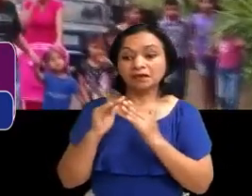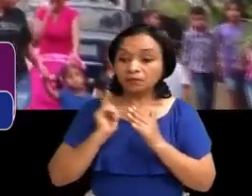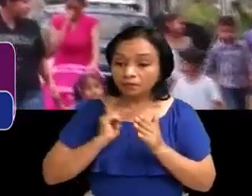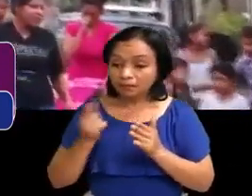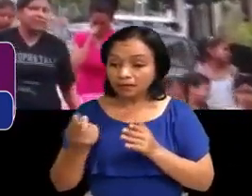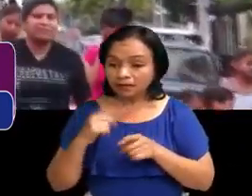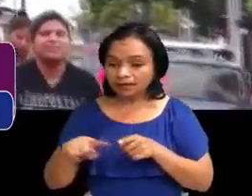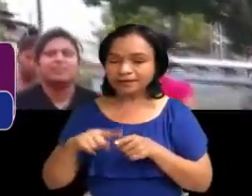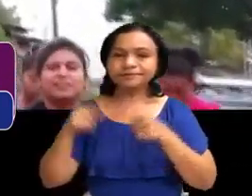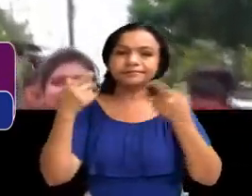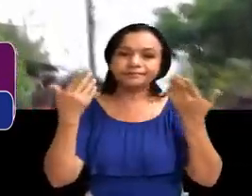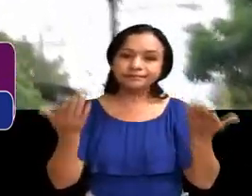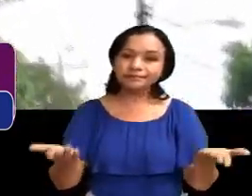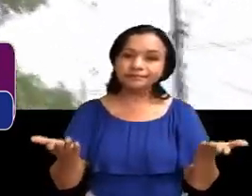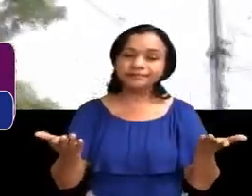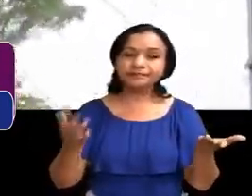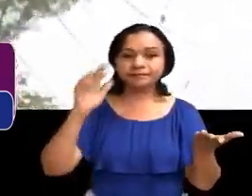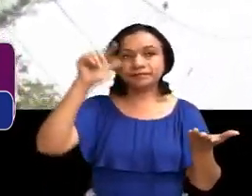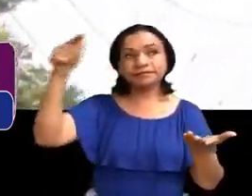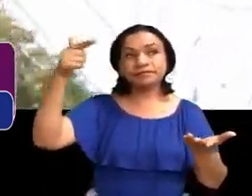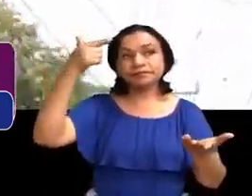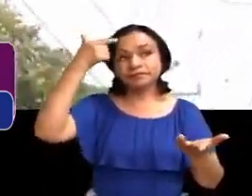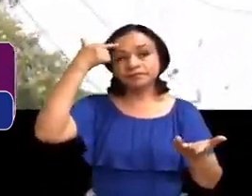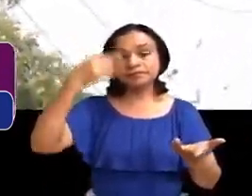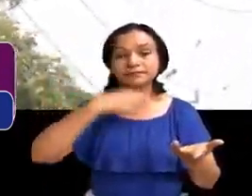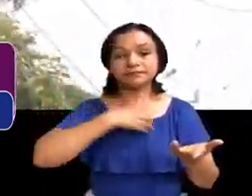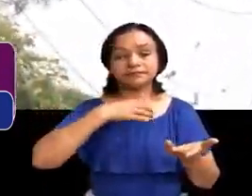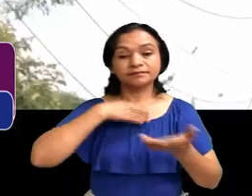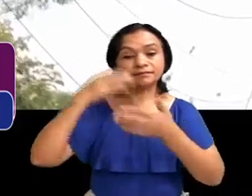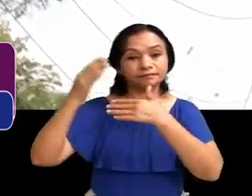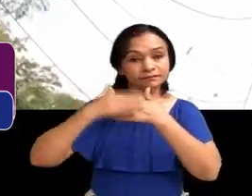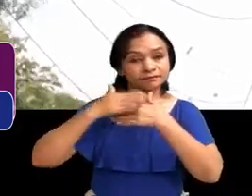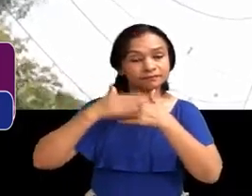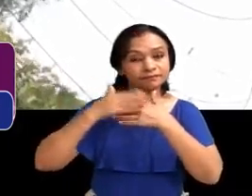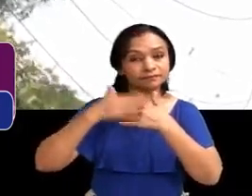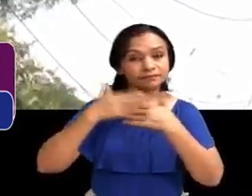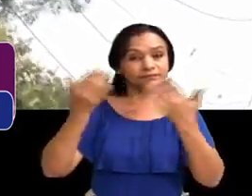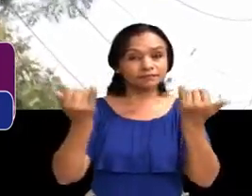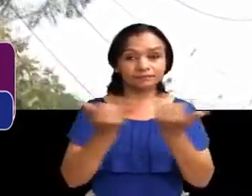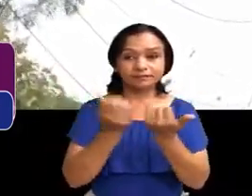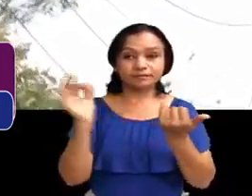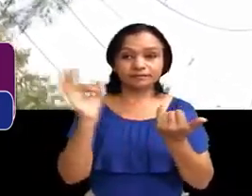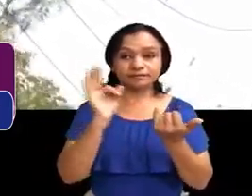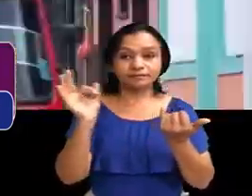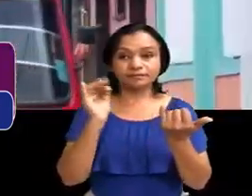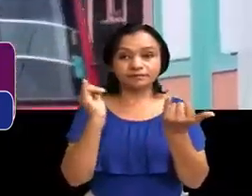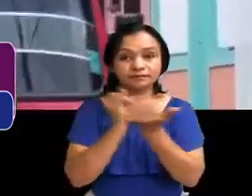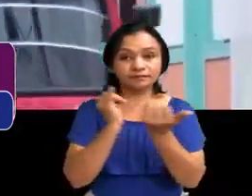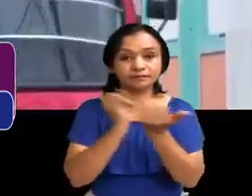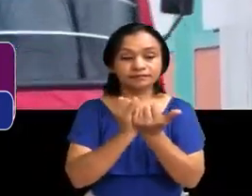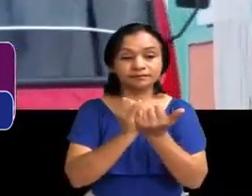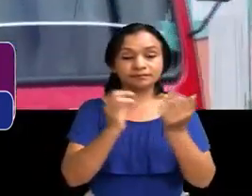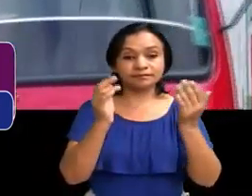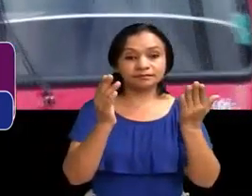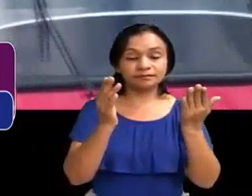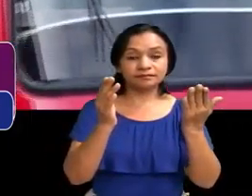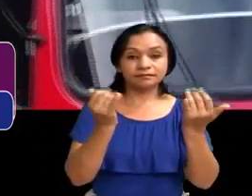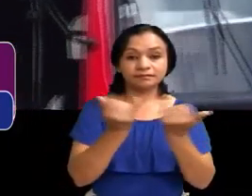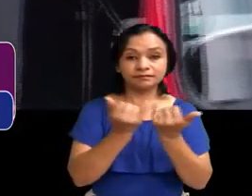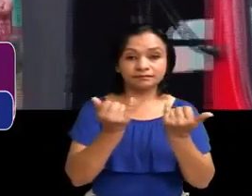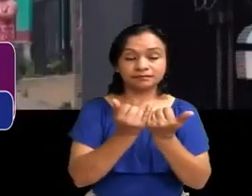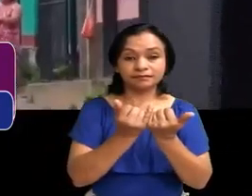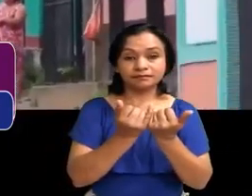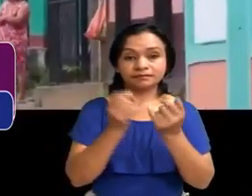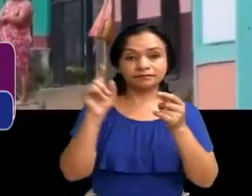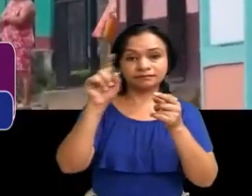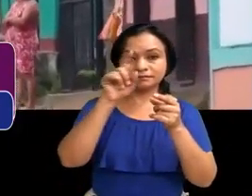Entonces, nuestro gobierno pues nos orienta de igual forma, así como llevaste el internet a donde no